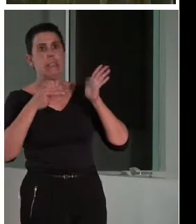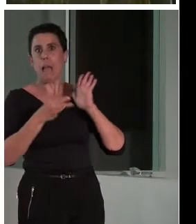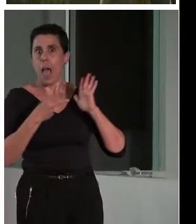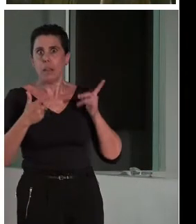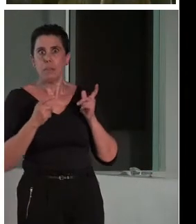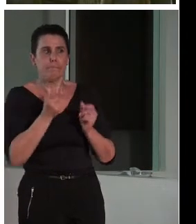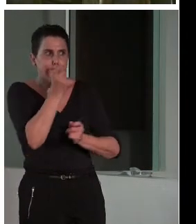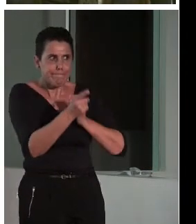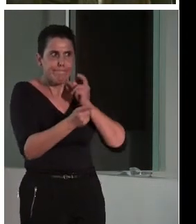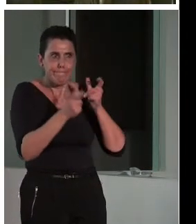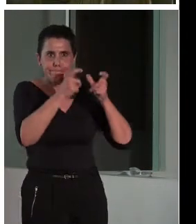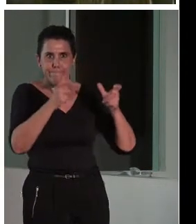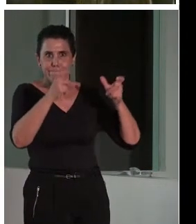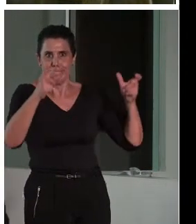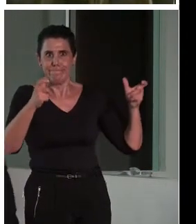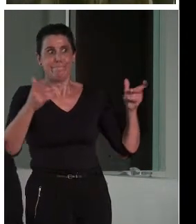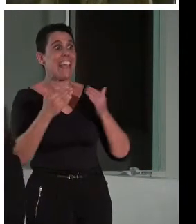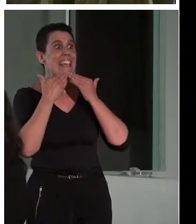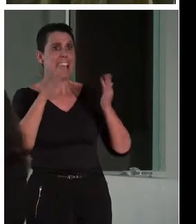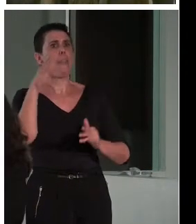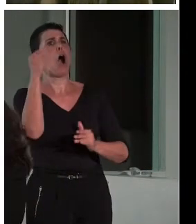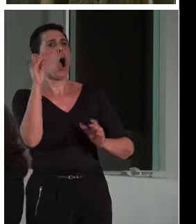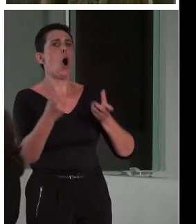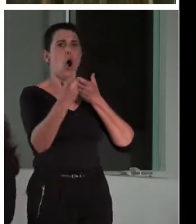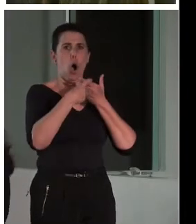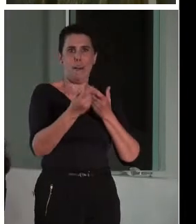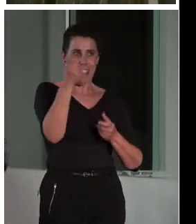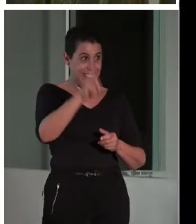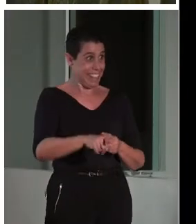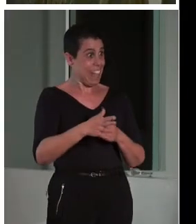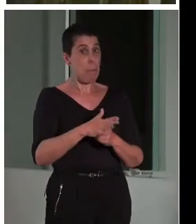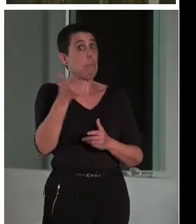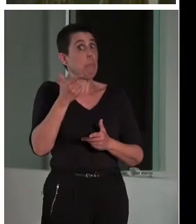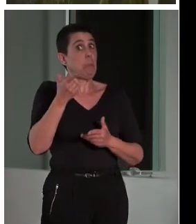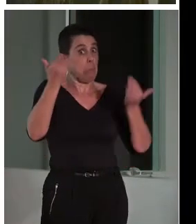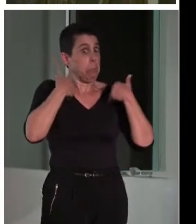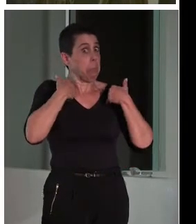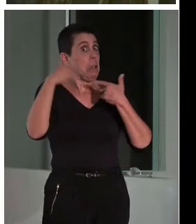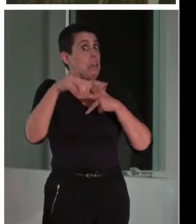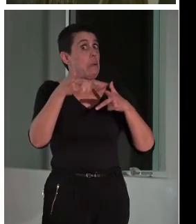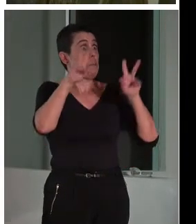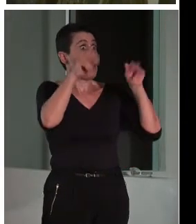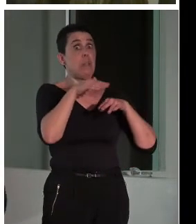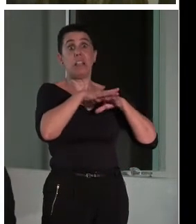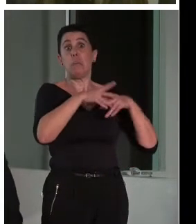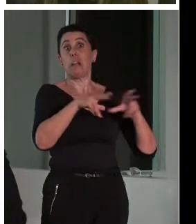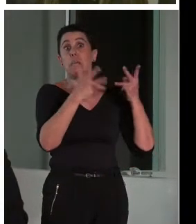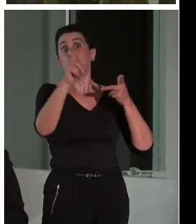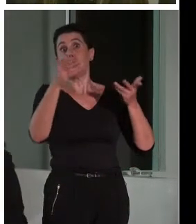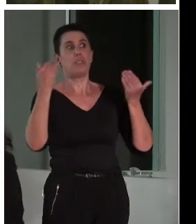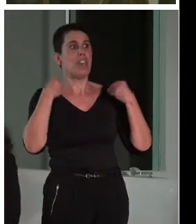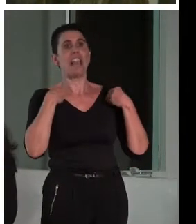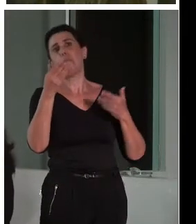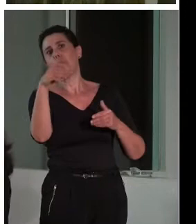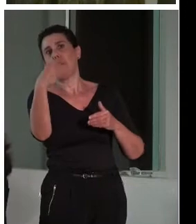en muchos sentidos y también en jóvenes que era muy importante también y ellos se ocupan de estos temas y ya veis que bueno pues por poner un dato tampoco es que las